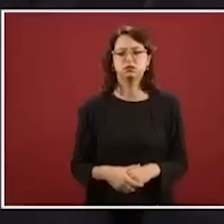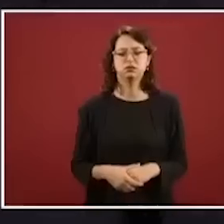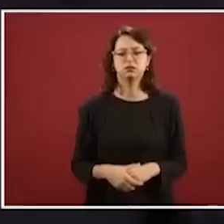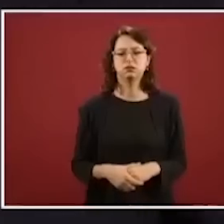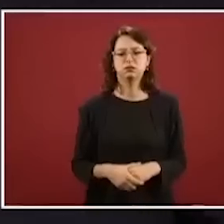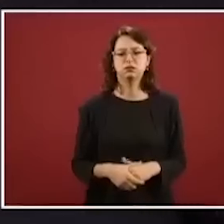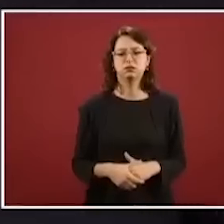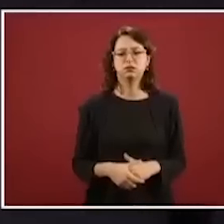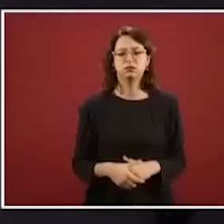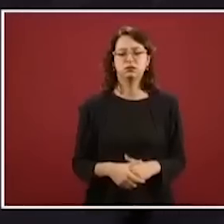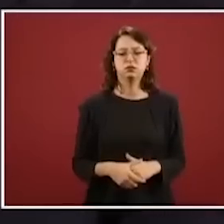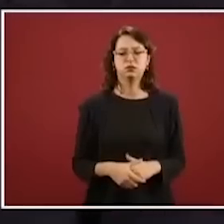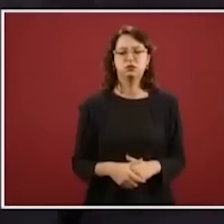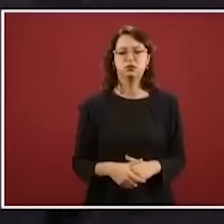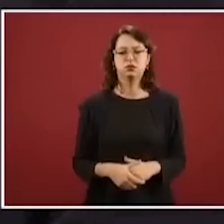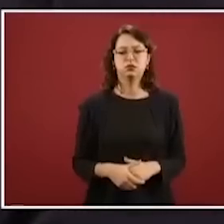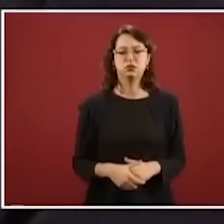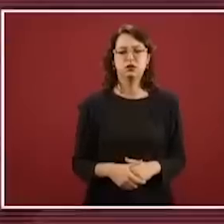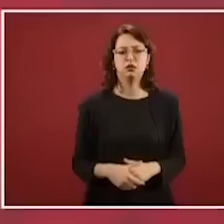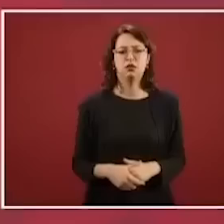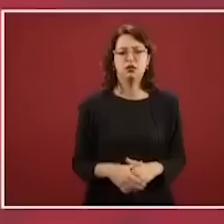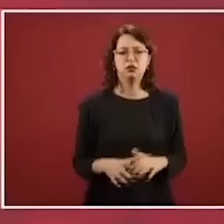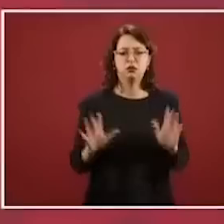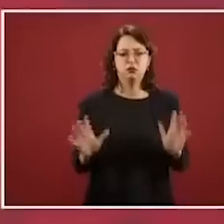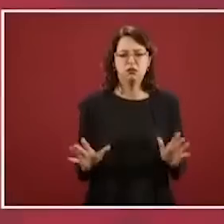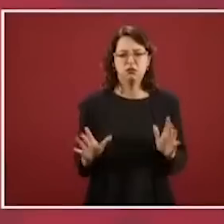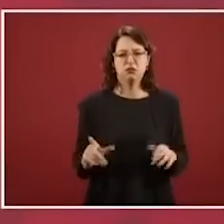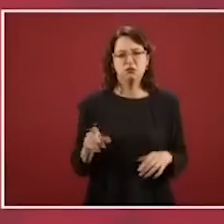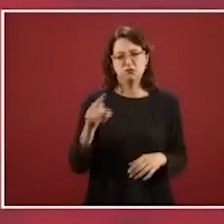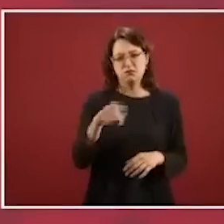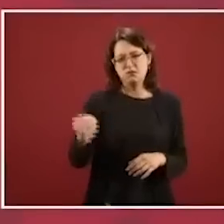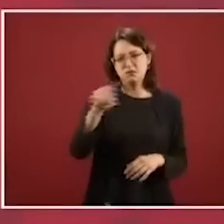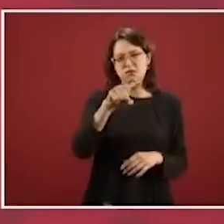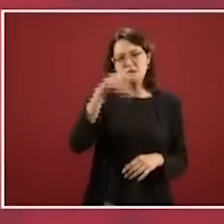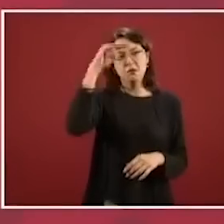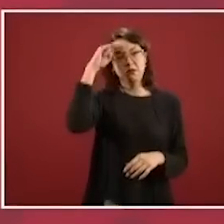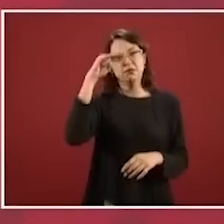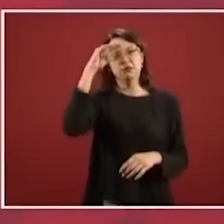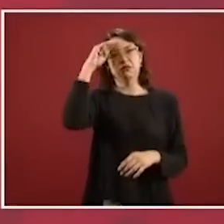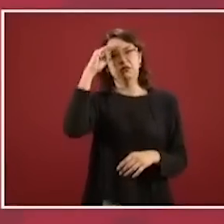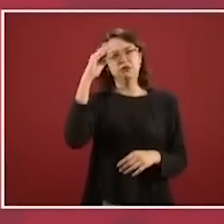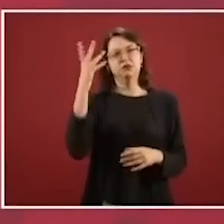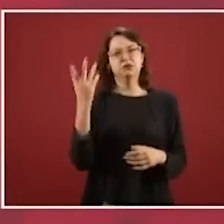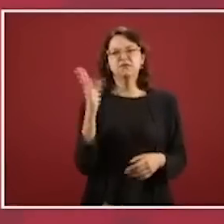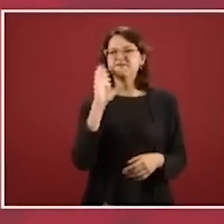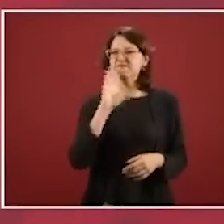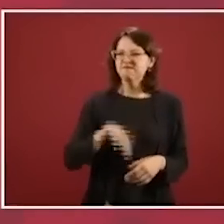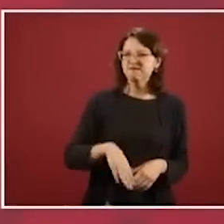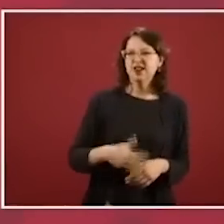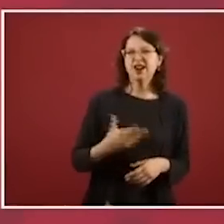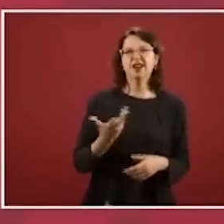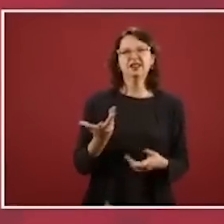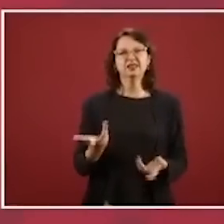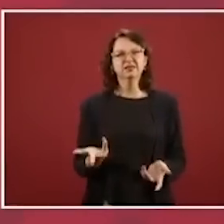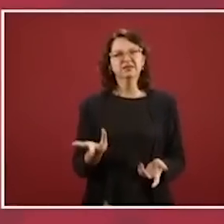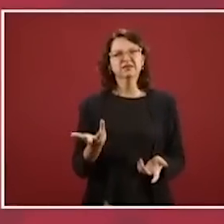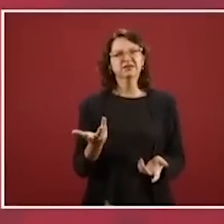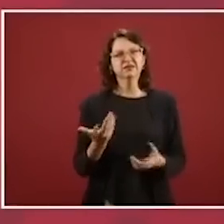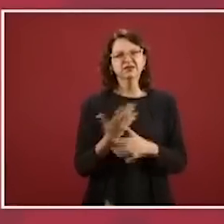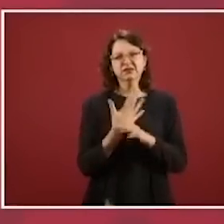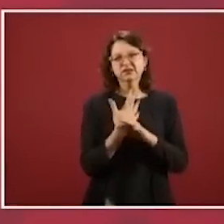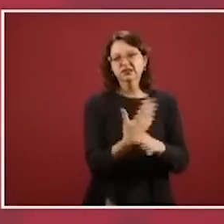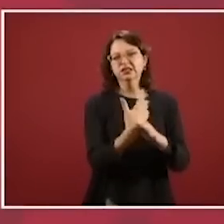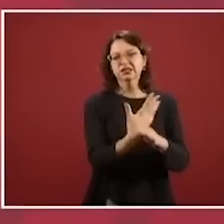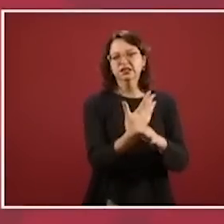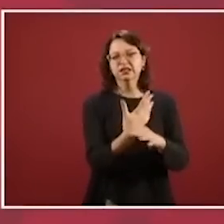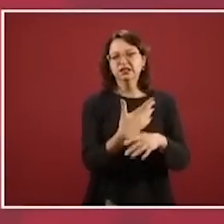para que no se malinterprete, que no se vaya a decir o a pensar